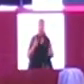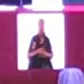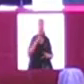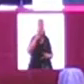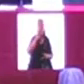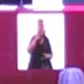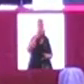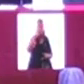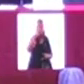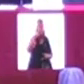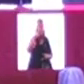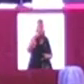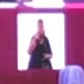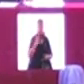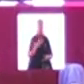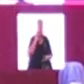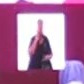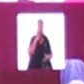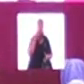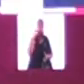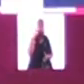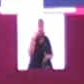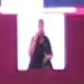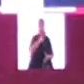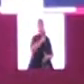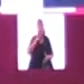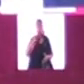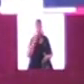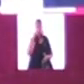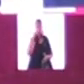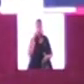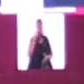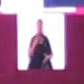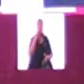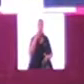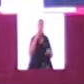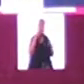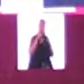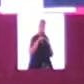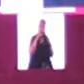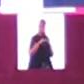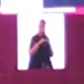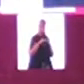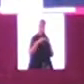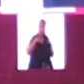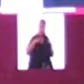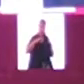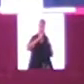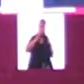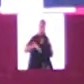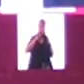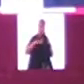turismo, industria y minería. Detalló que en materia del campo destinó 600 millones de pesos para este año y 30%